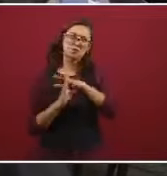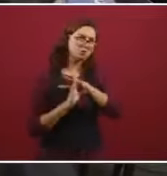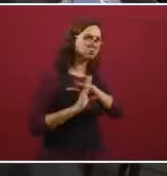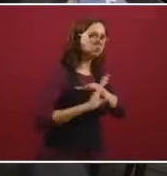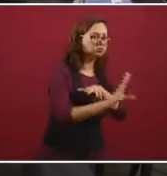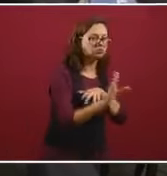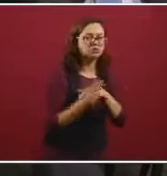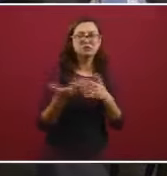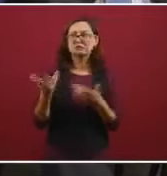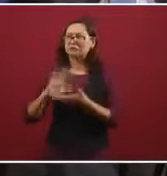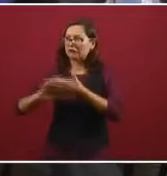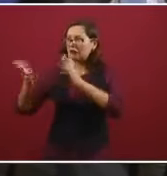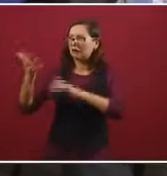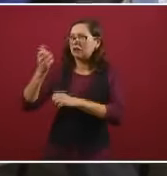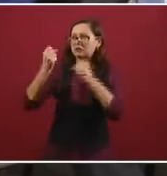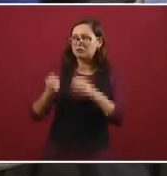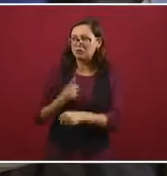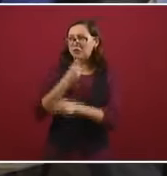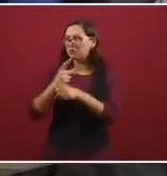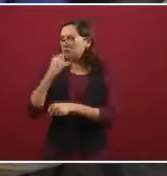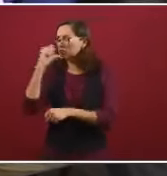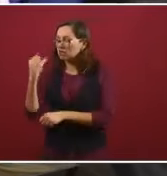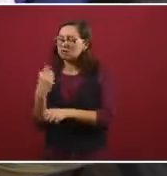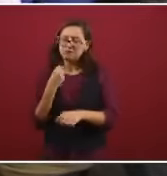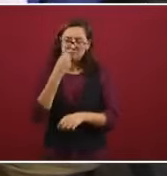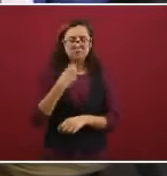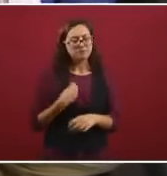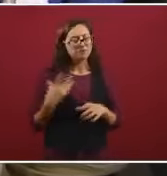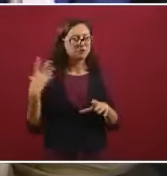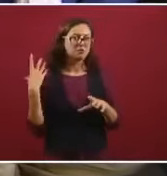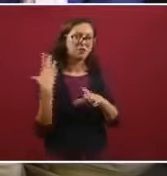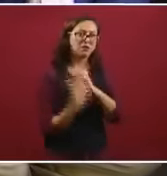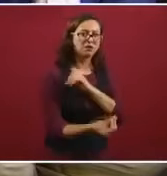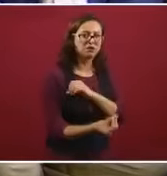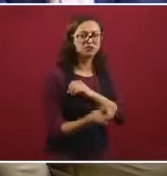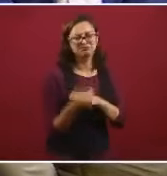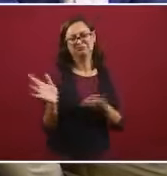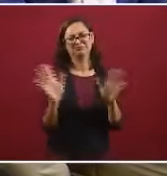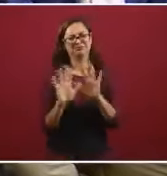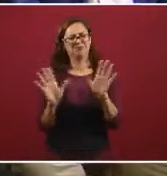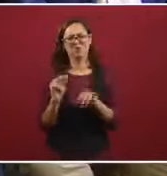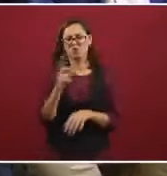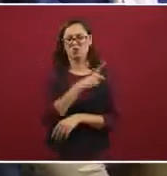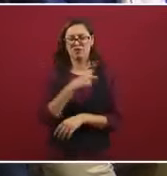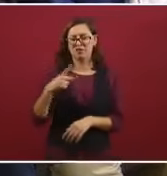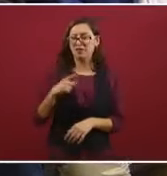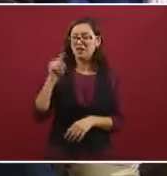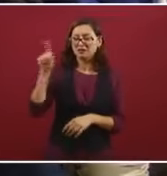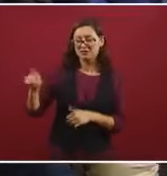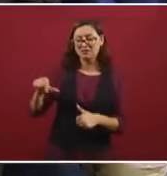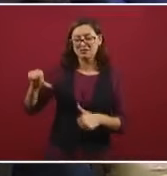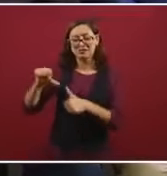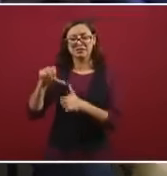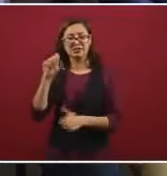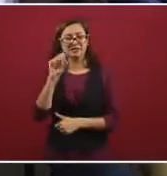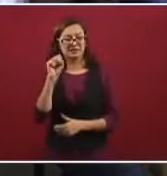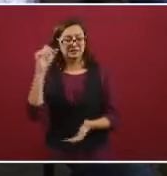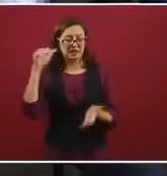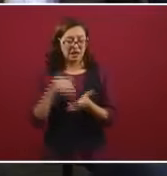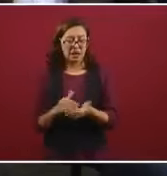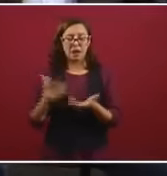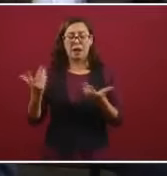inseguridad. Y se van a crear 60,000 empleos en Centroamérica, ¿no? No es poca cosa, para darte una idea. En El